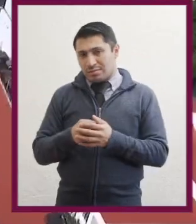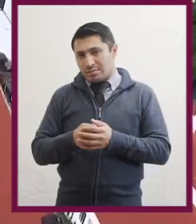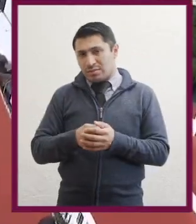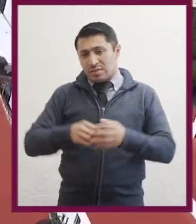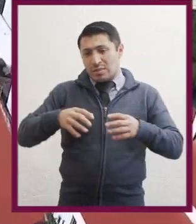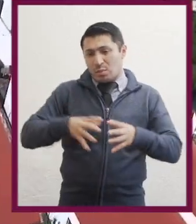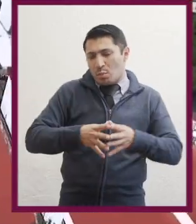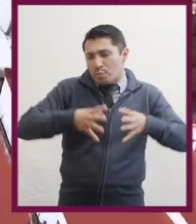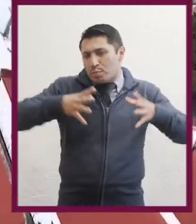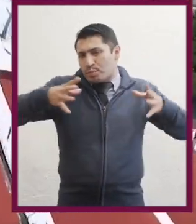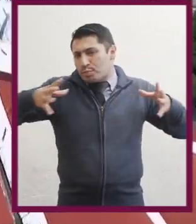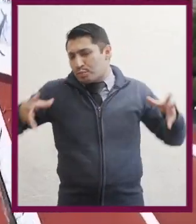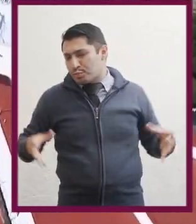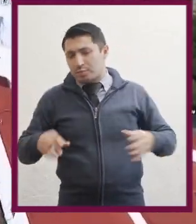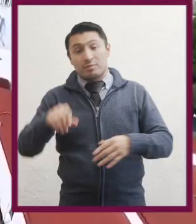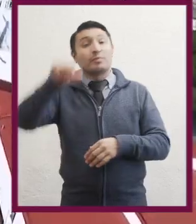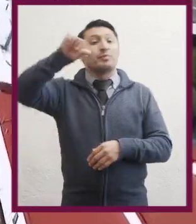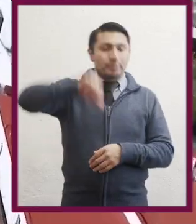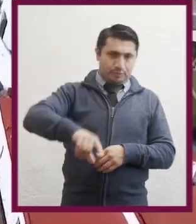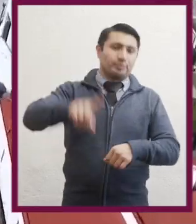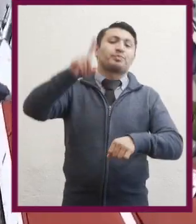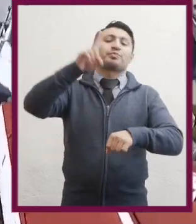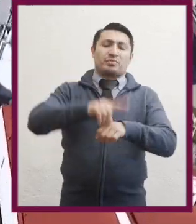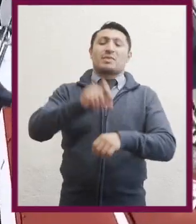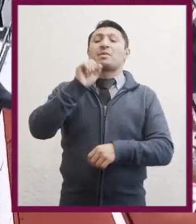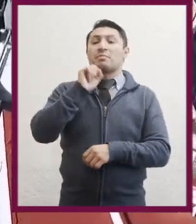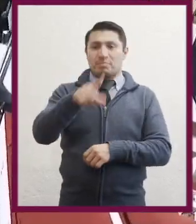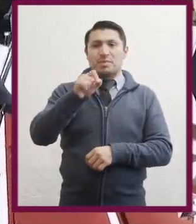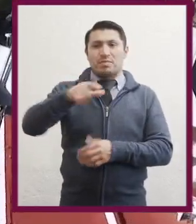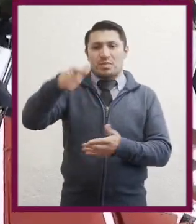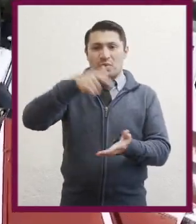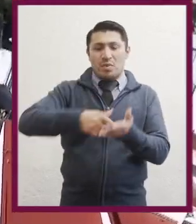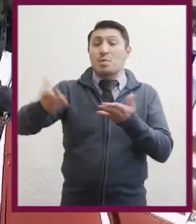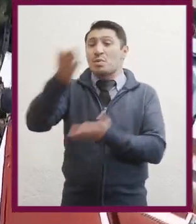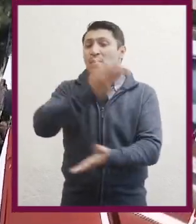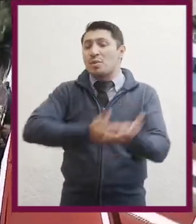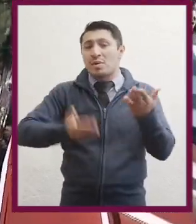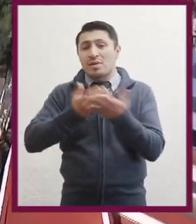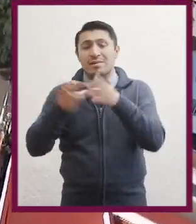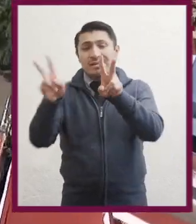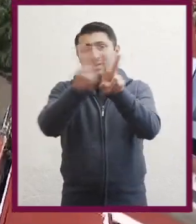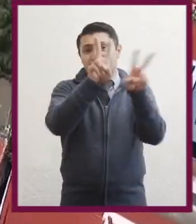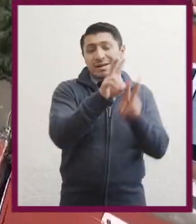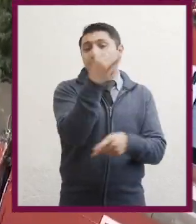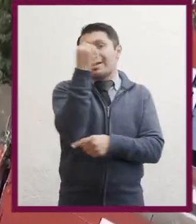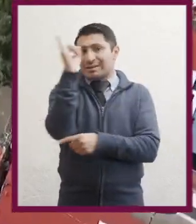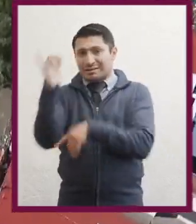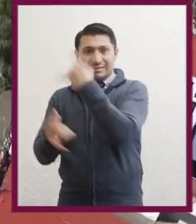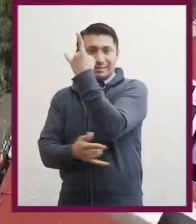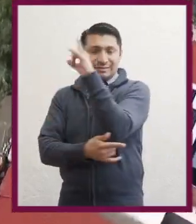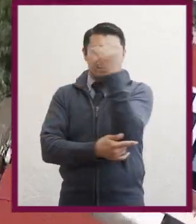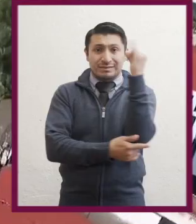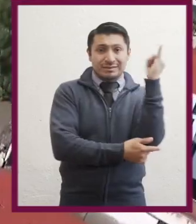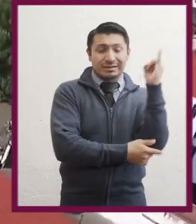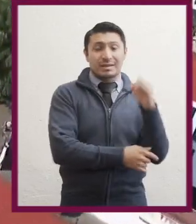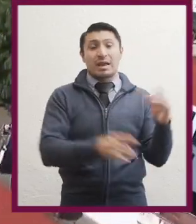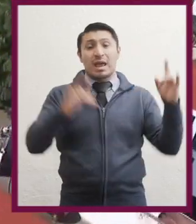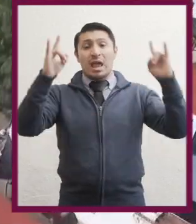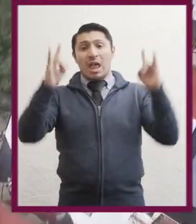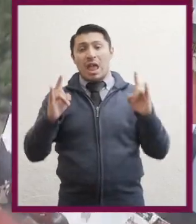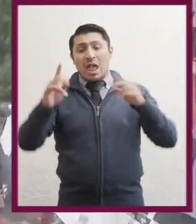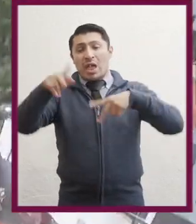El atrio es muy amplio y aún hoy es el sitio de convivencia para los vecinos, con jardines y canchas